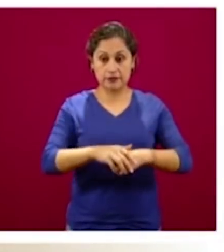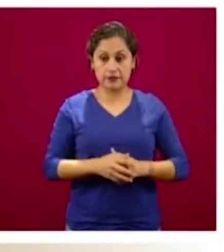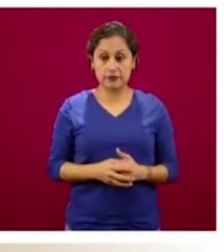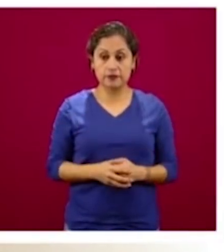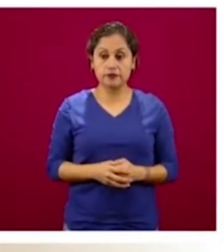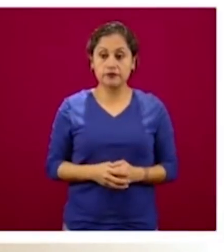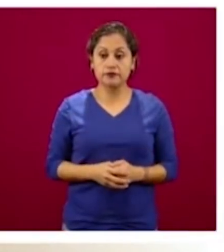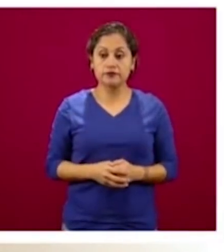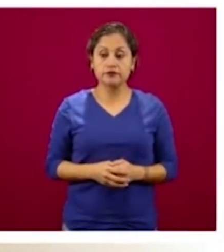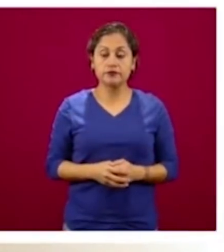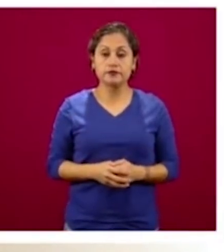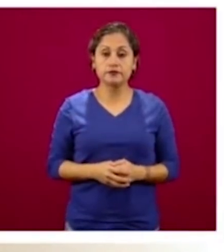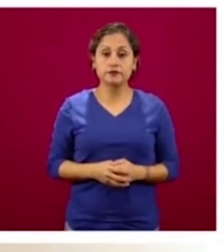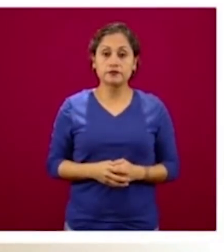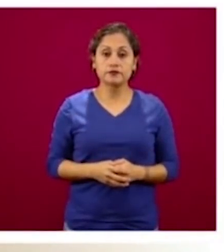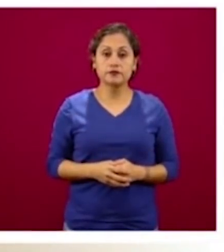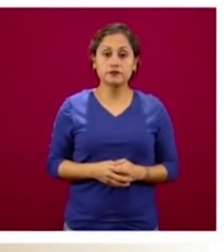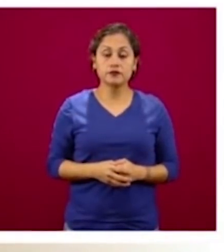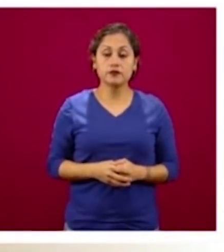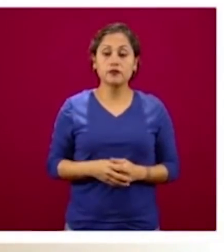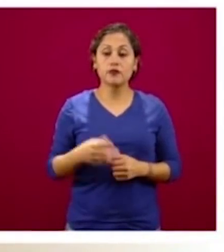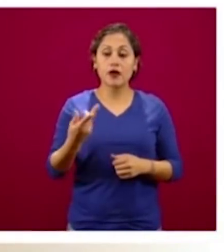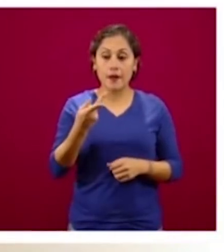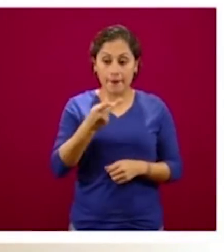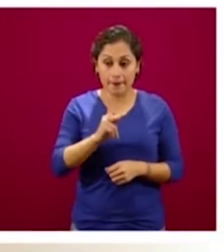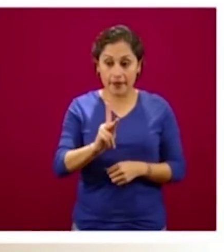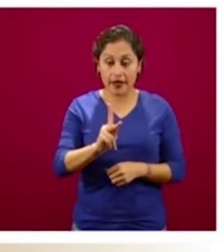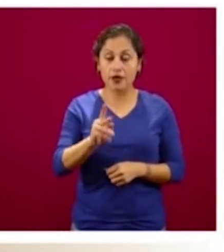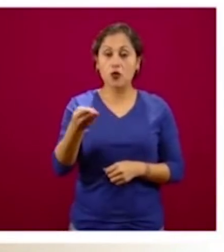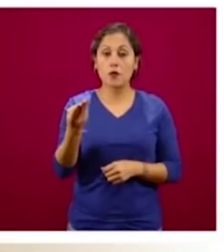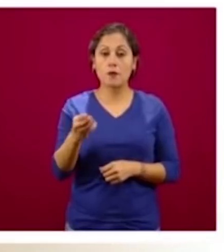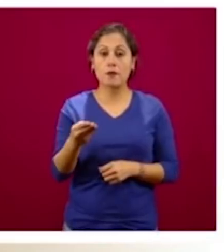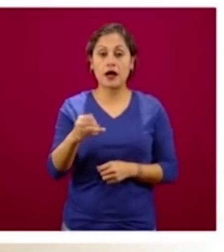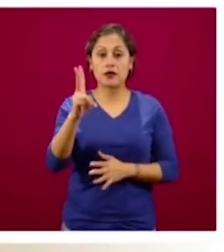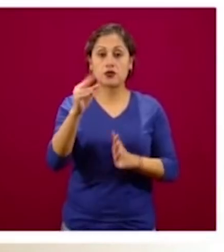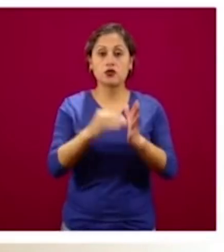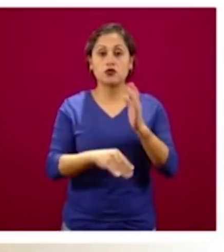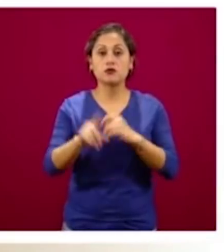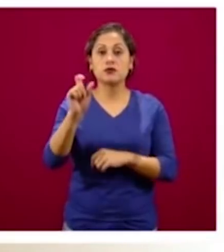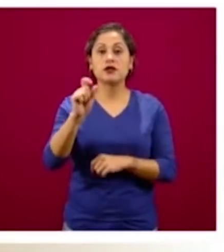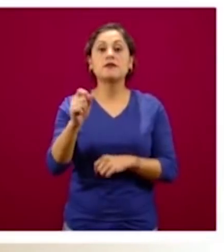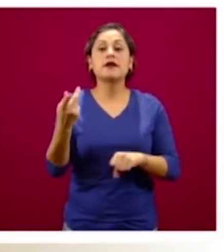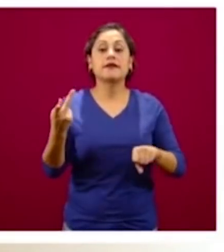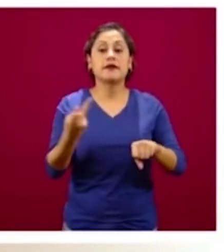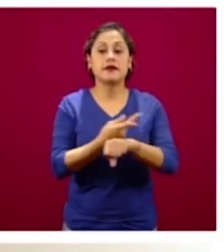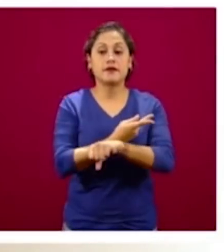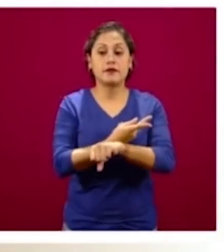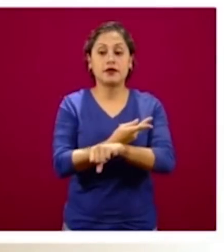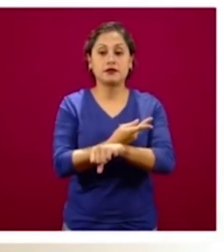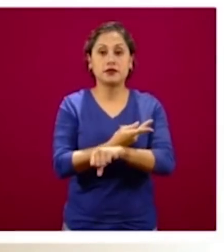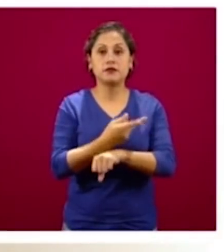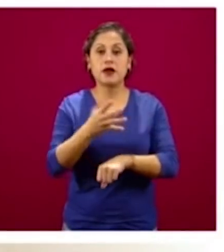¿Qué pasa en el mes de mayo del 2020? Este mes que acabamos de pasar.